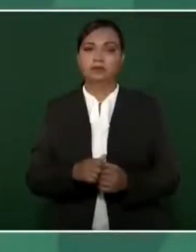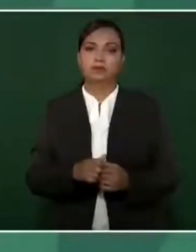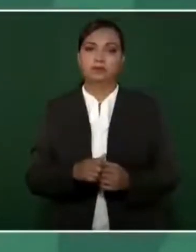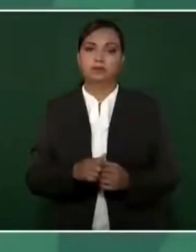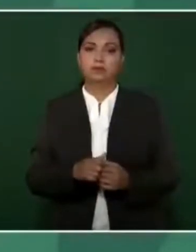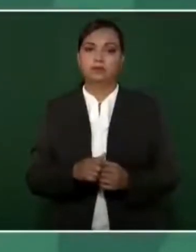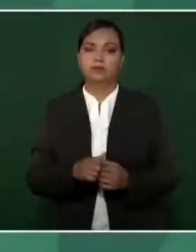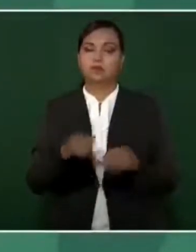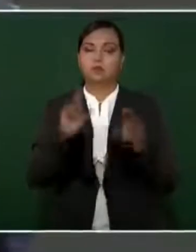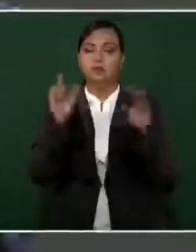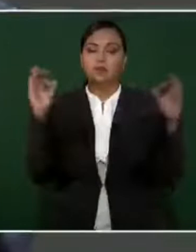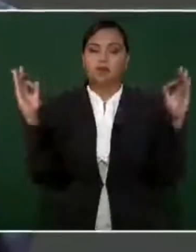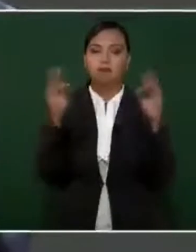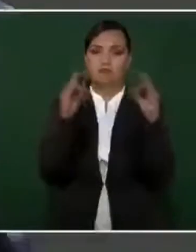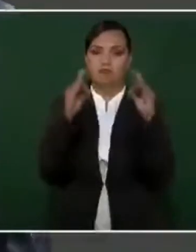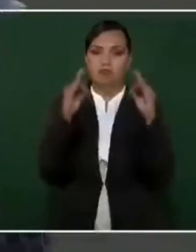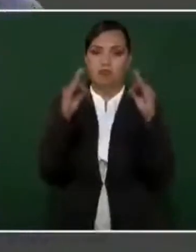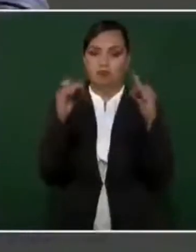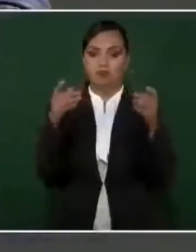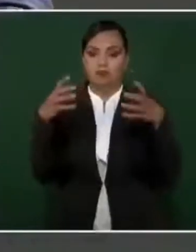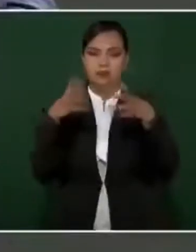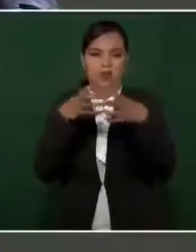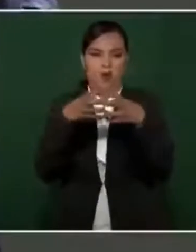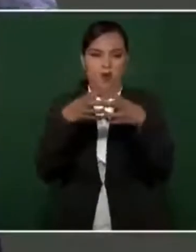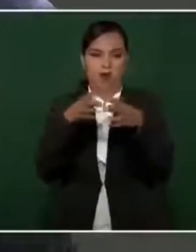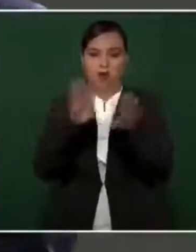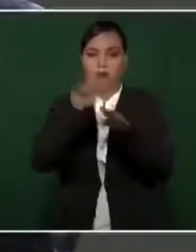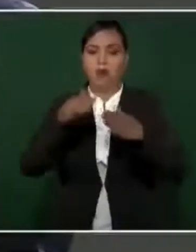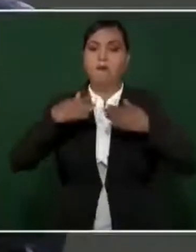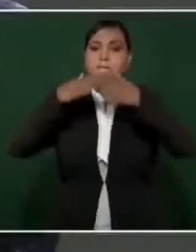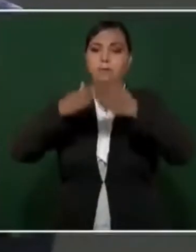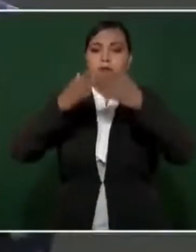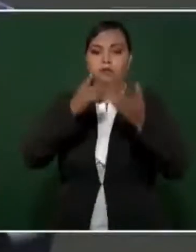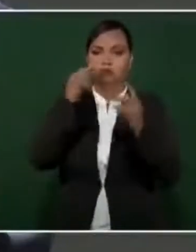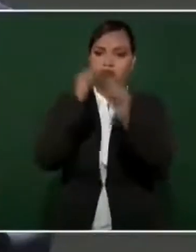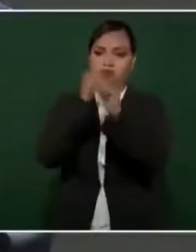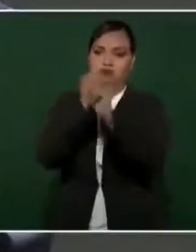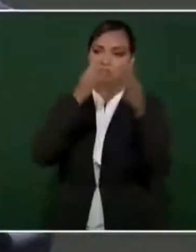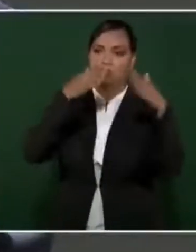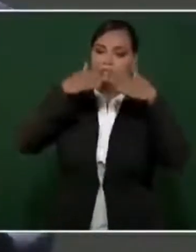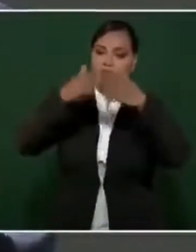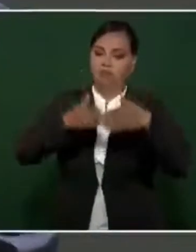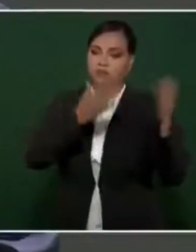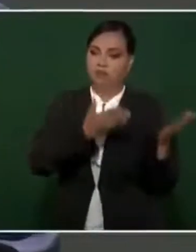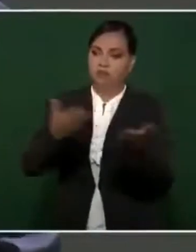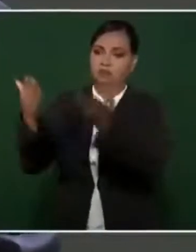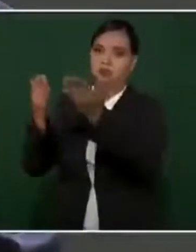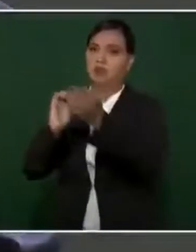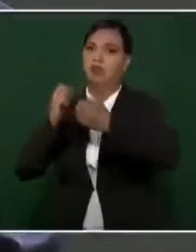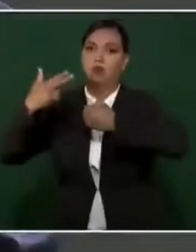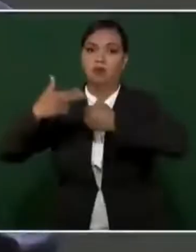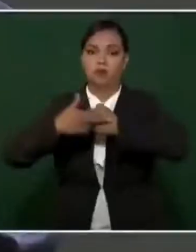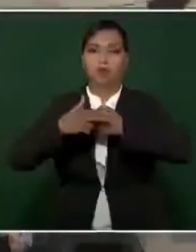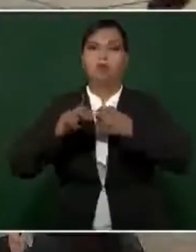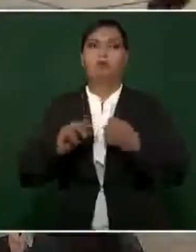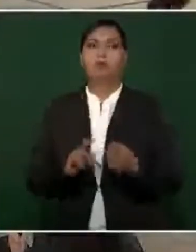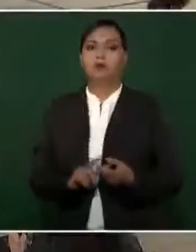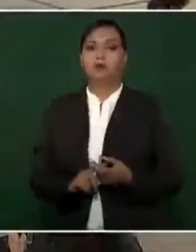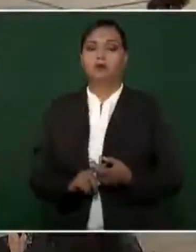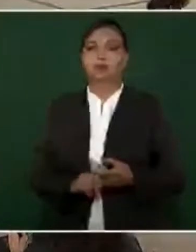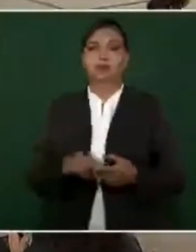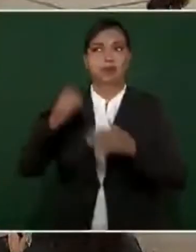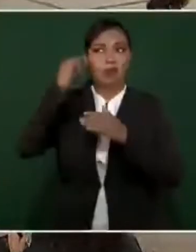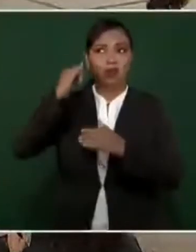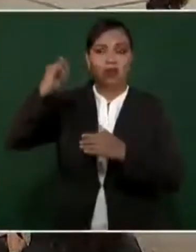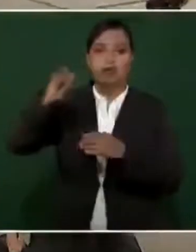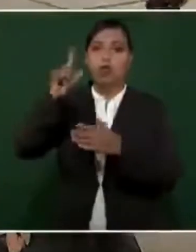congelado en barcos se puede transportar a Europa y allá en una